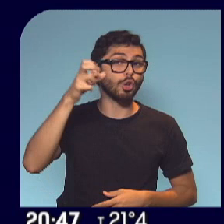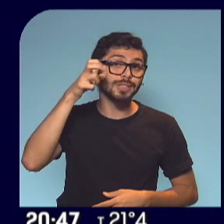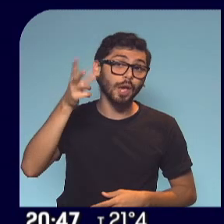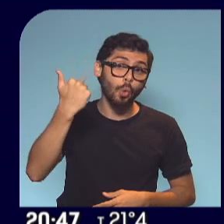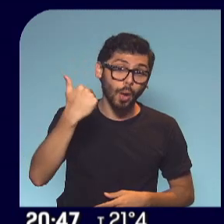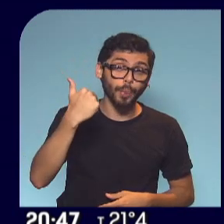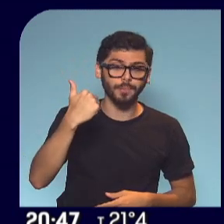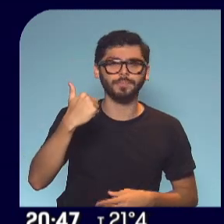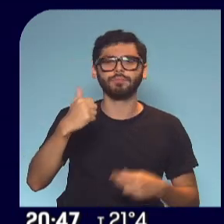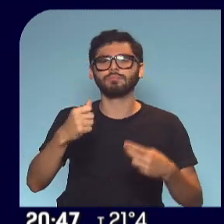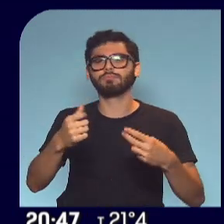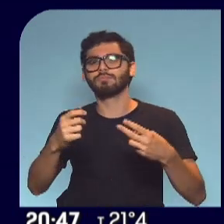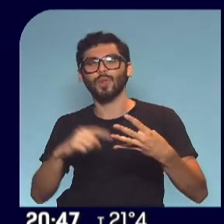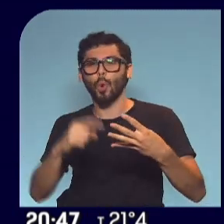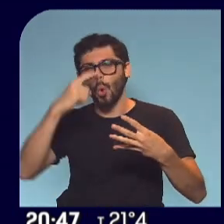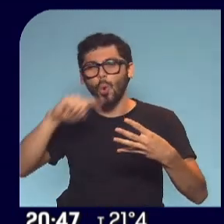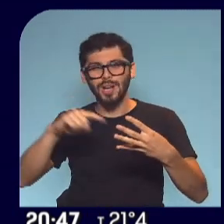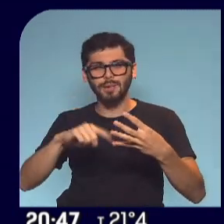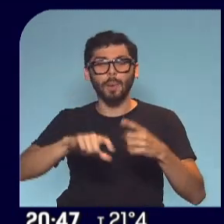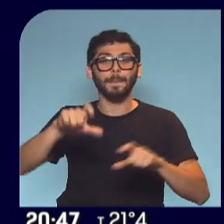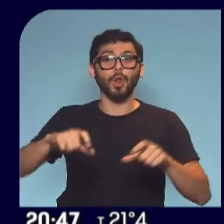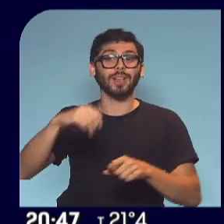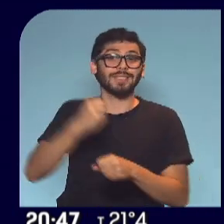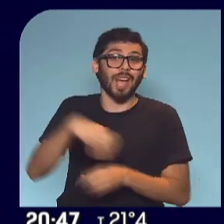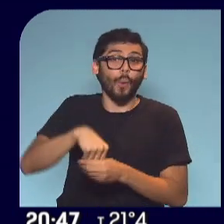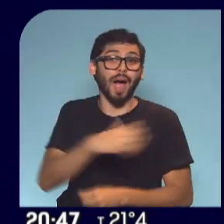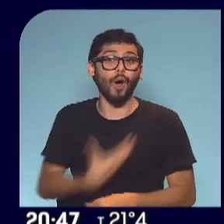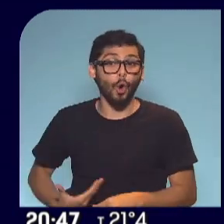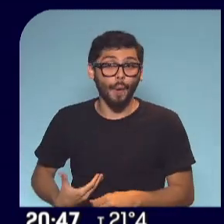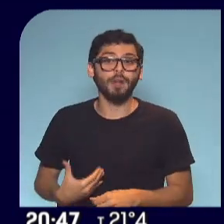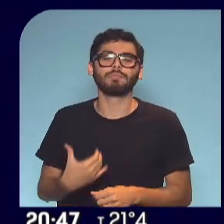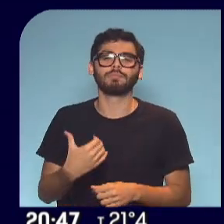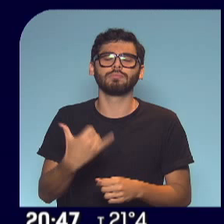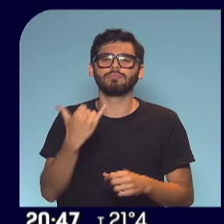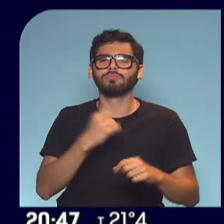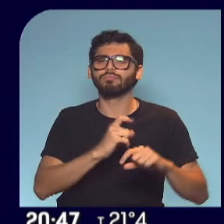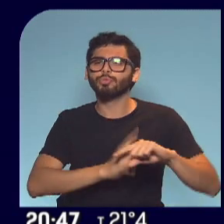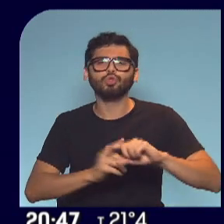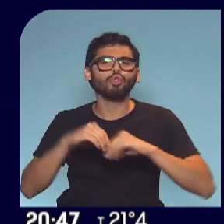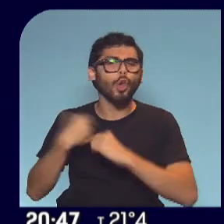1.127.989 aplicaciones. Y para cerrar, el personal estratégico sumó o ya suma